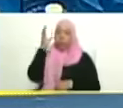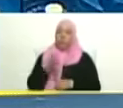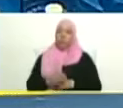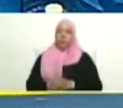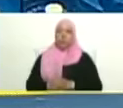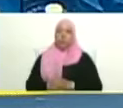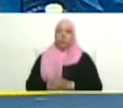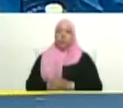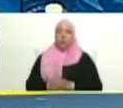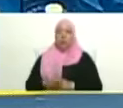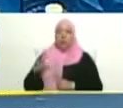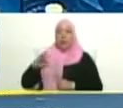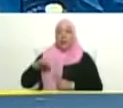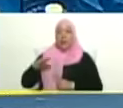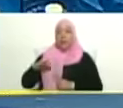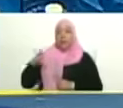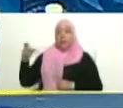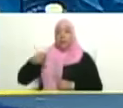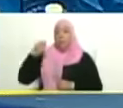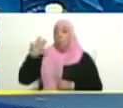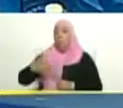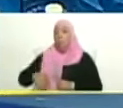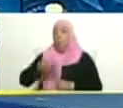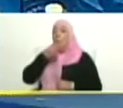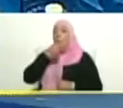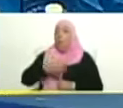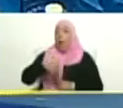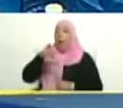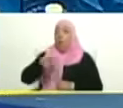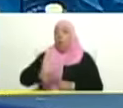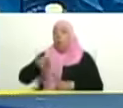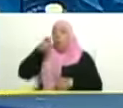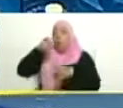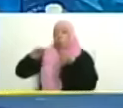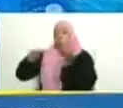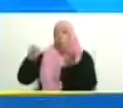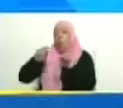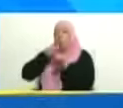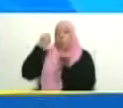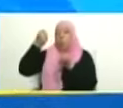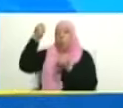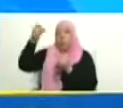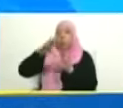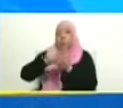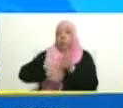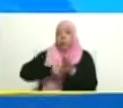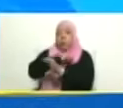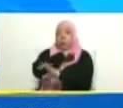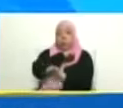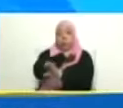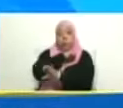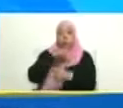que tiene la 6CPC para abordar la lucha contra el delito y la criminalidad.